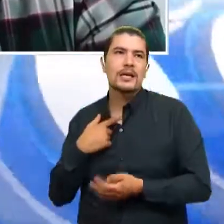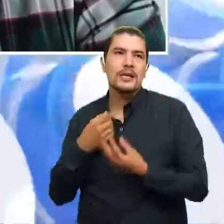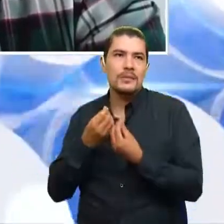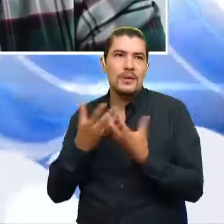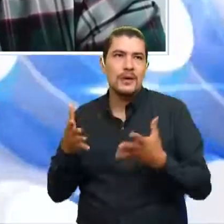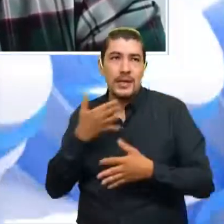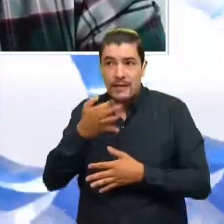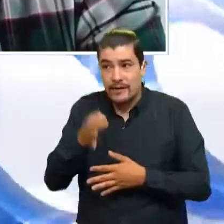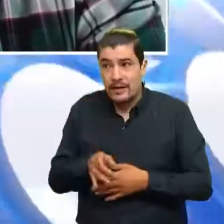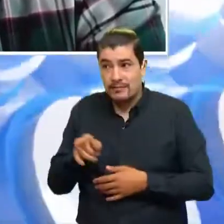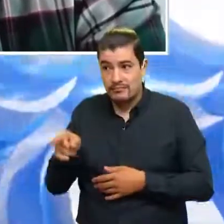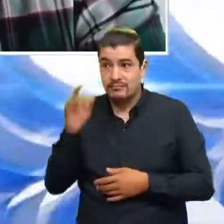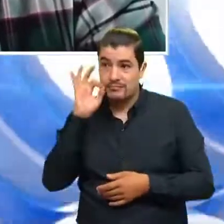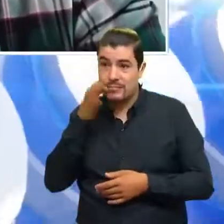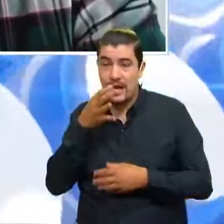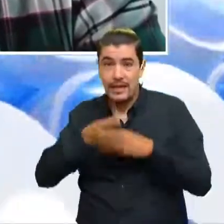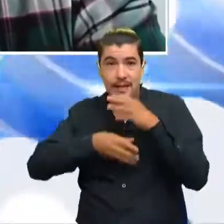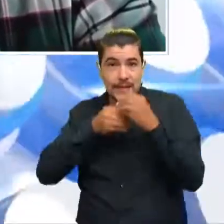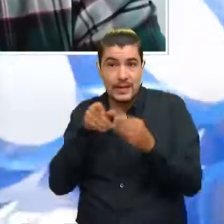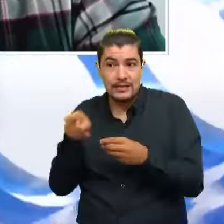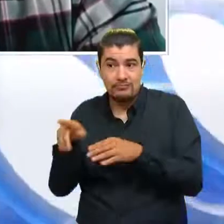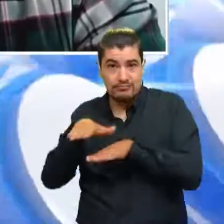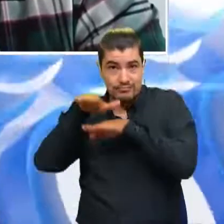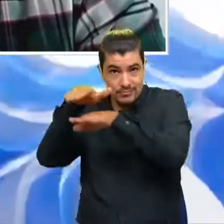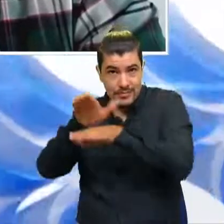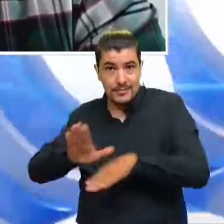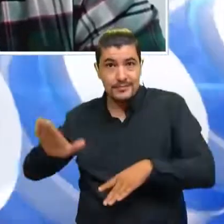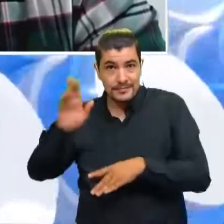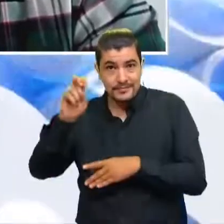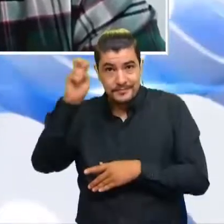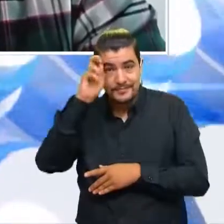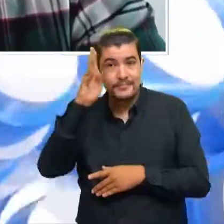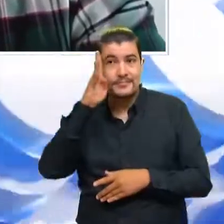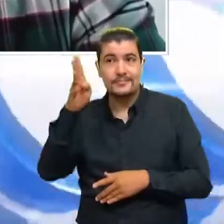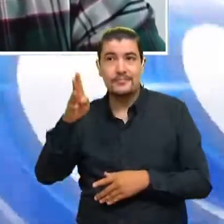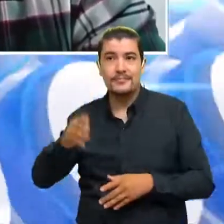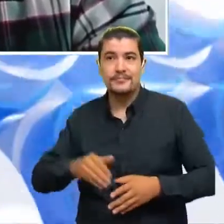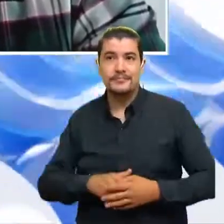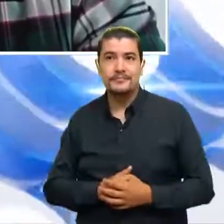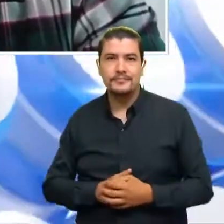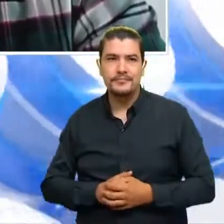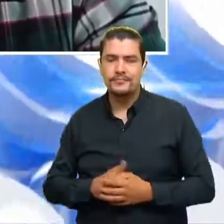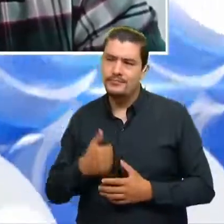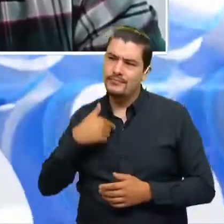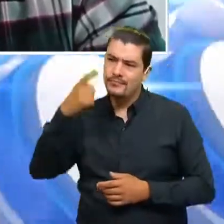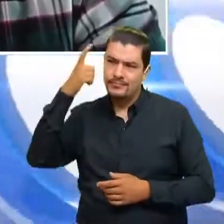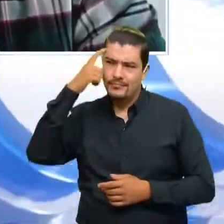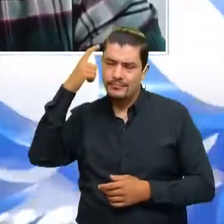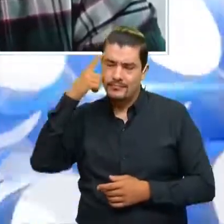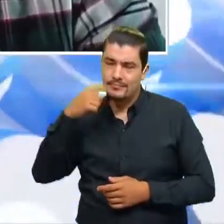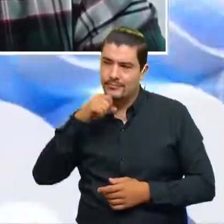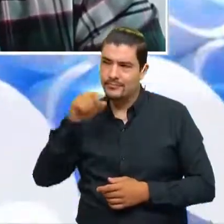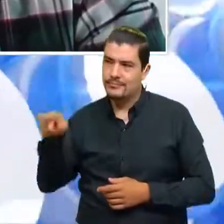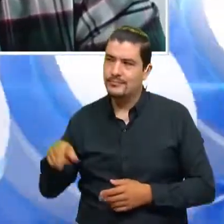verdad que es una delicia y pues es un plato muy representativo de Norte de Santander. Me imagino que también